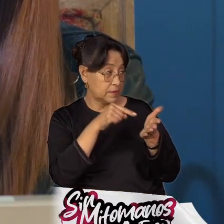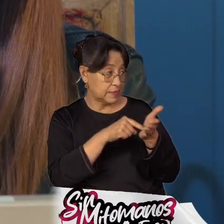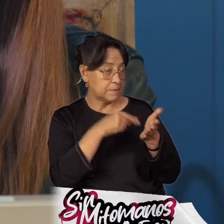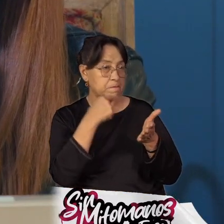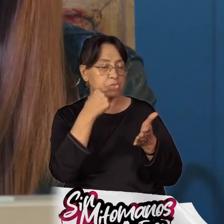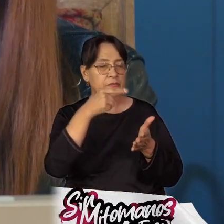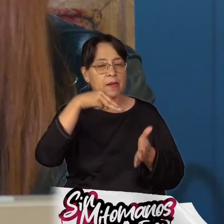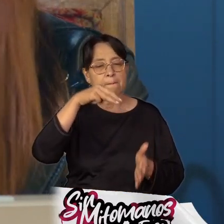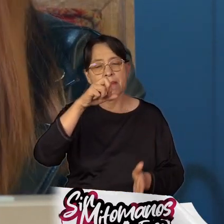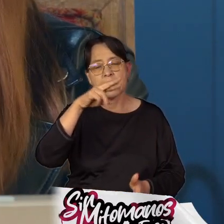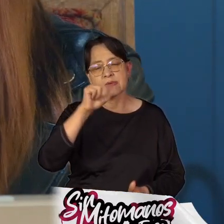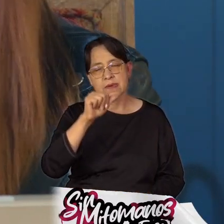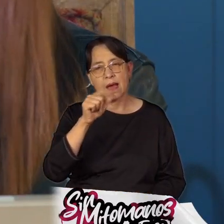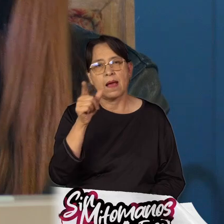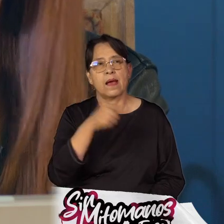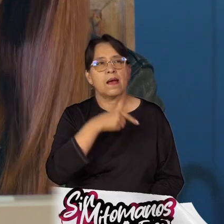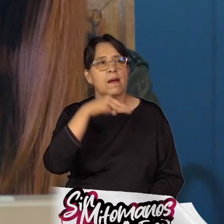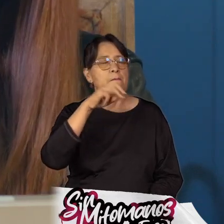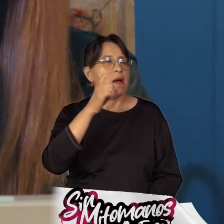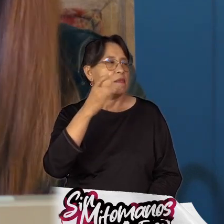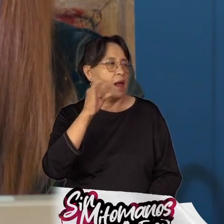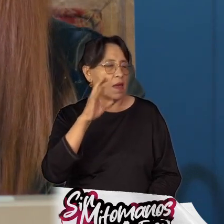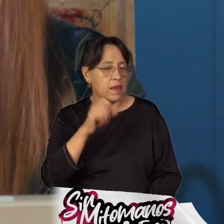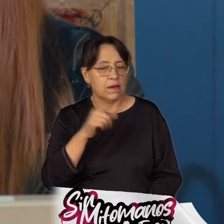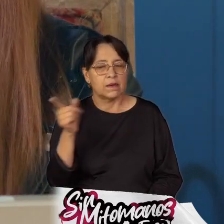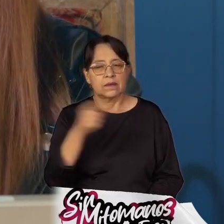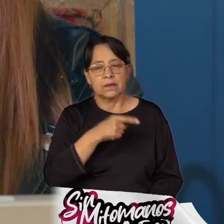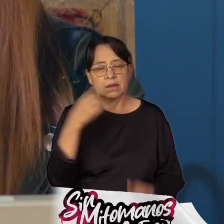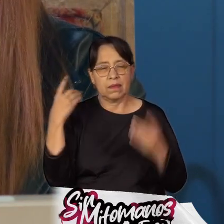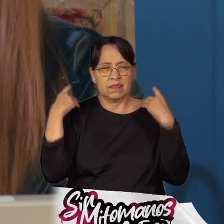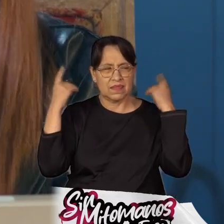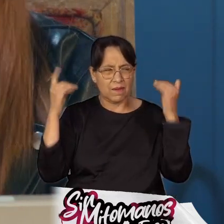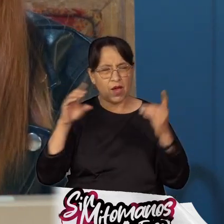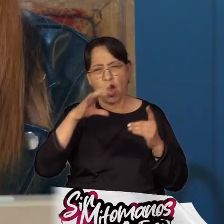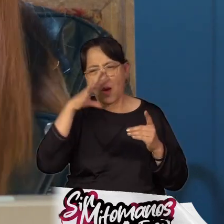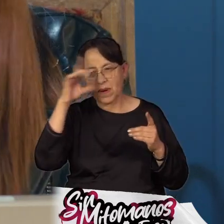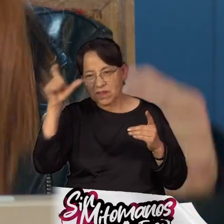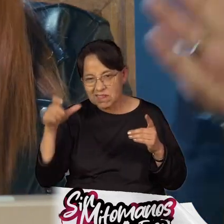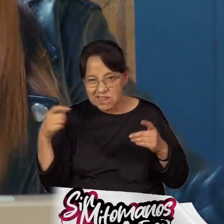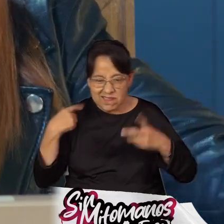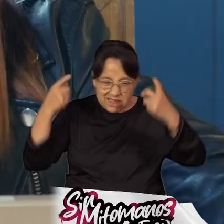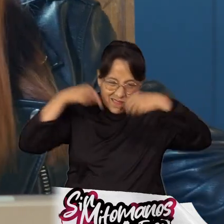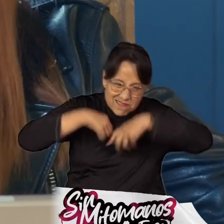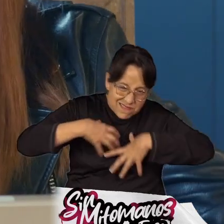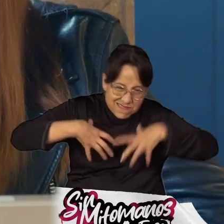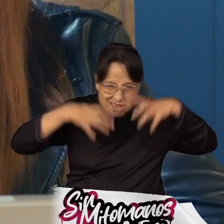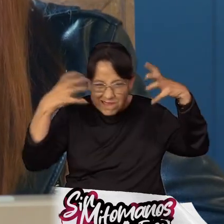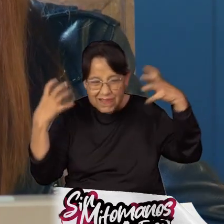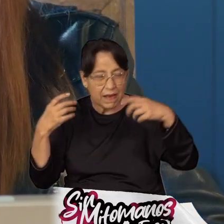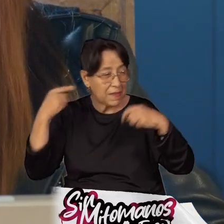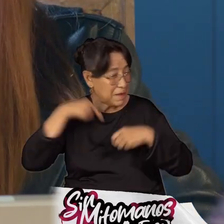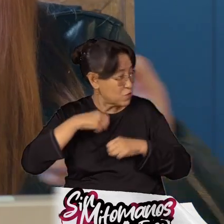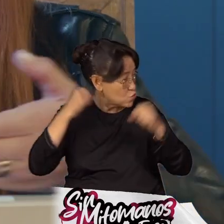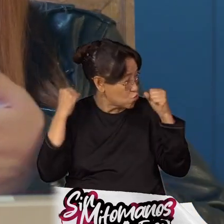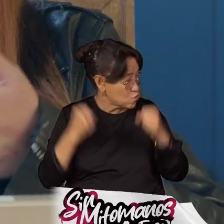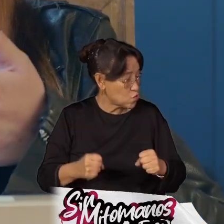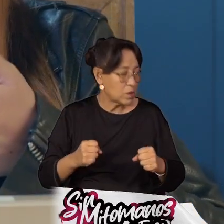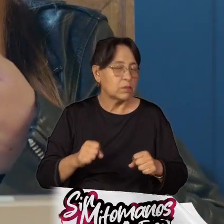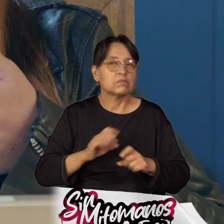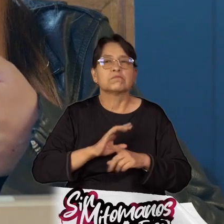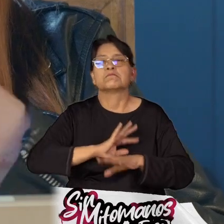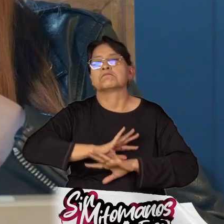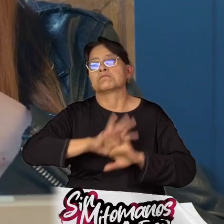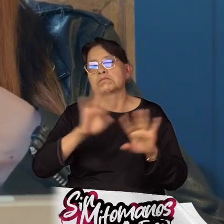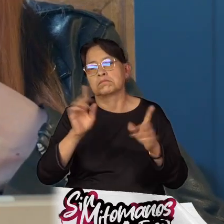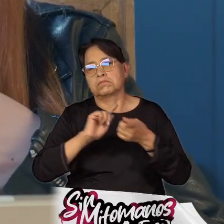tomar. María Magdalena, el endemoniado gadareno, que los utiliza el Señor para darle la primera persona que pudo ver a Jesús, el